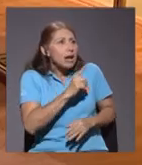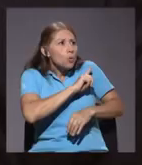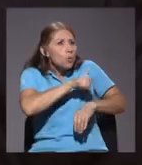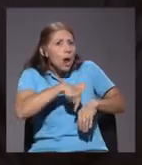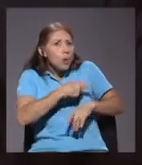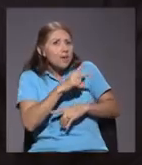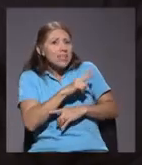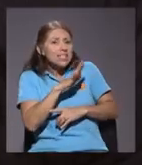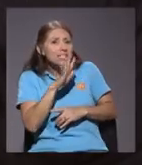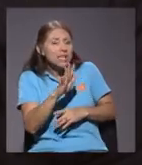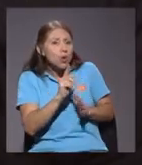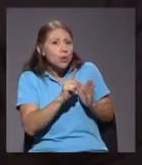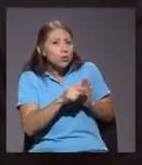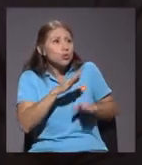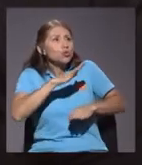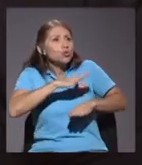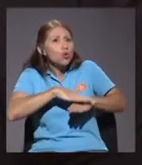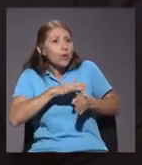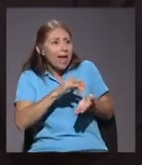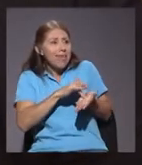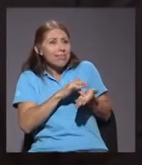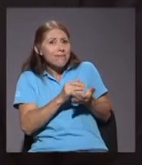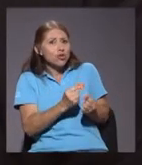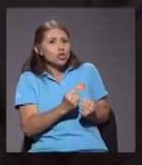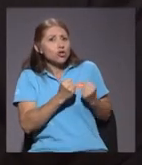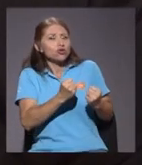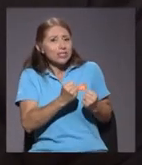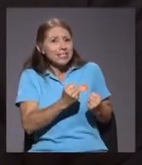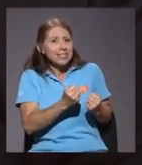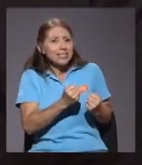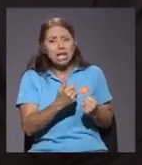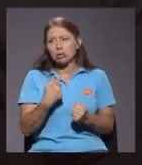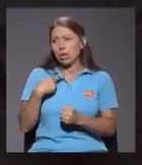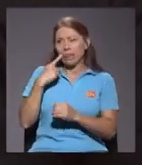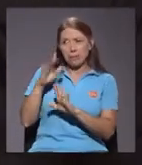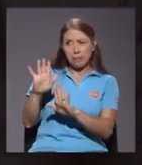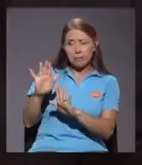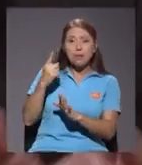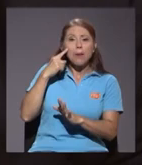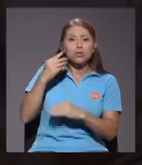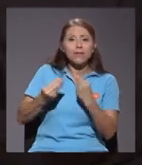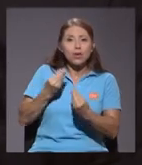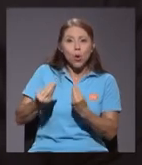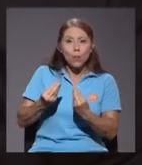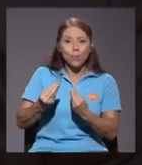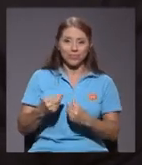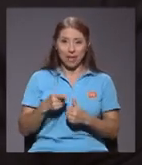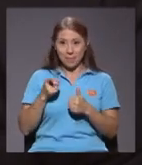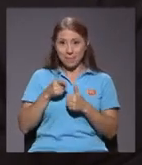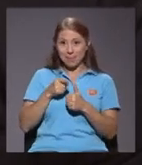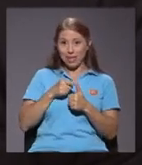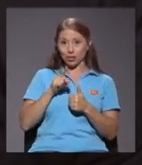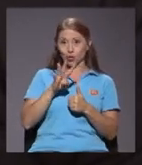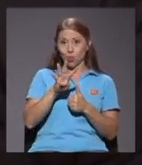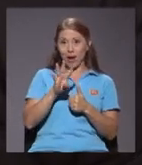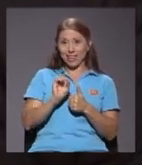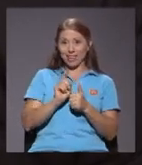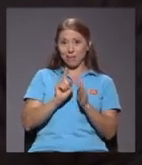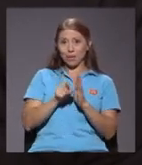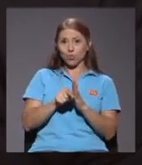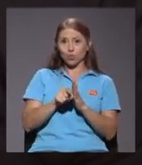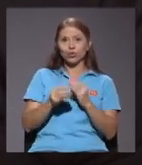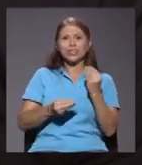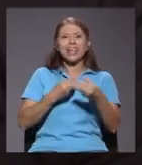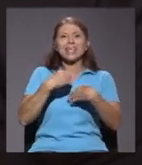los antibióticos y de ahí especia vamos a ver vamos a ver cómo lo hacemos bueno resulta que los primeros 40 minutos lo que dedicamos fue